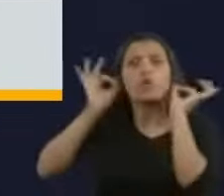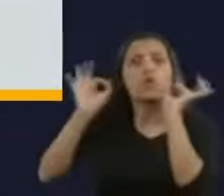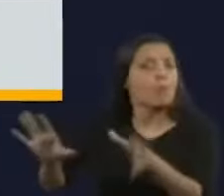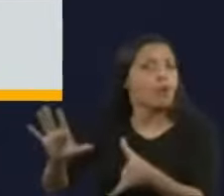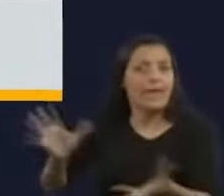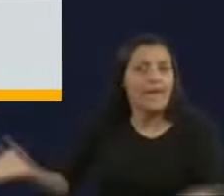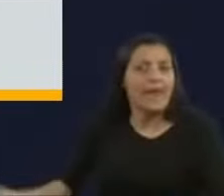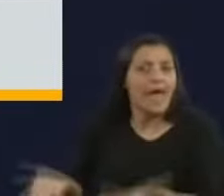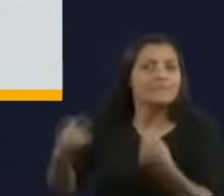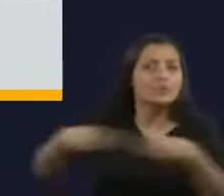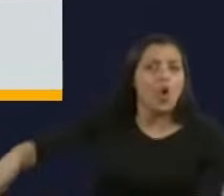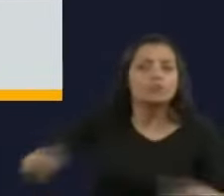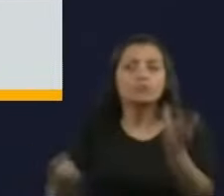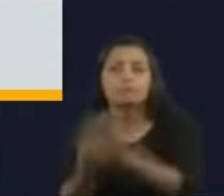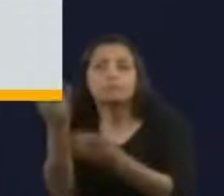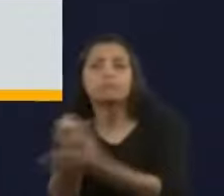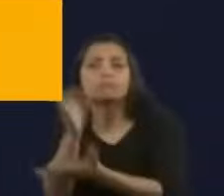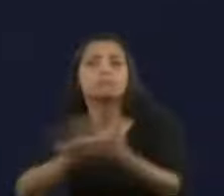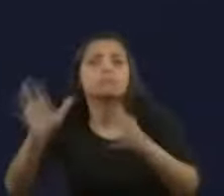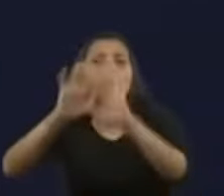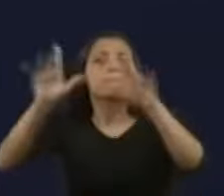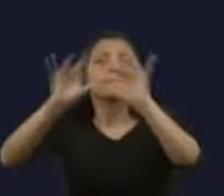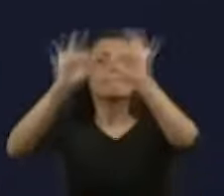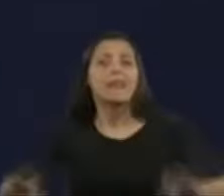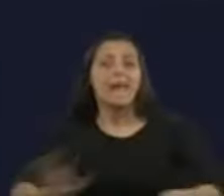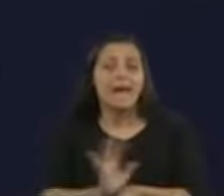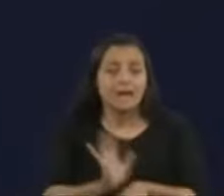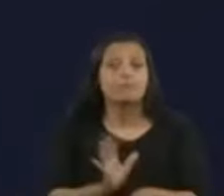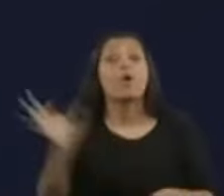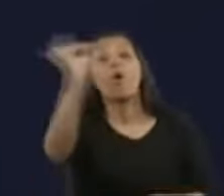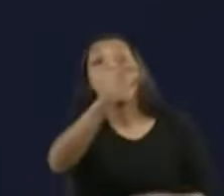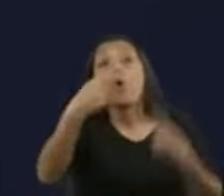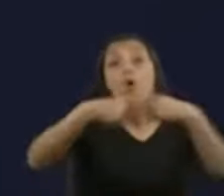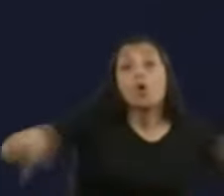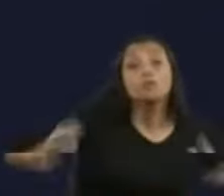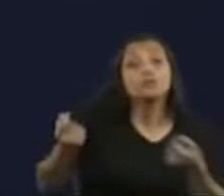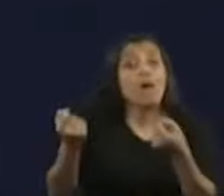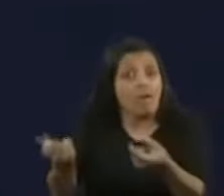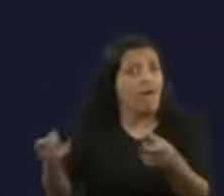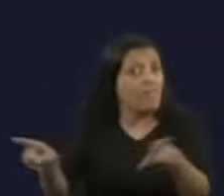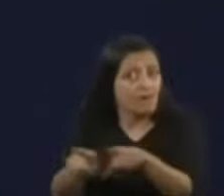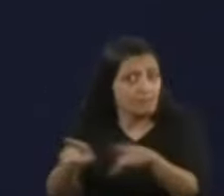y en tal caso destinar los recursos para lo que le parezca mejor también.